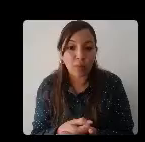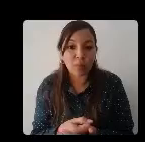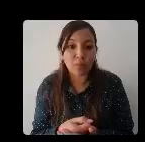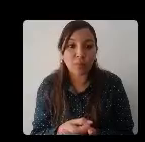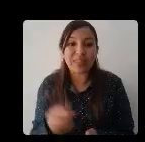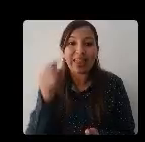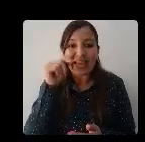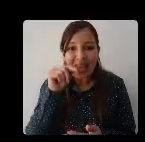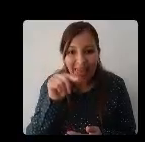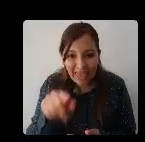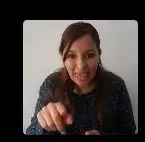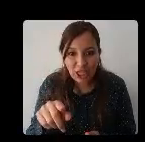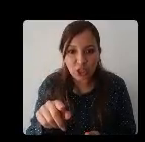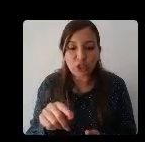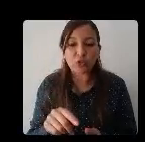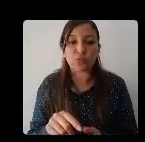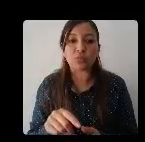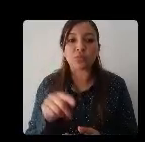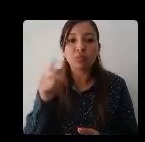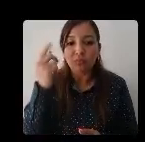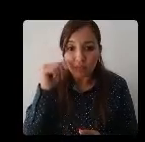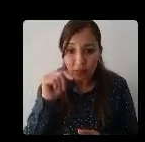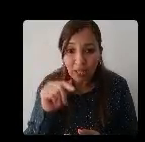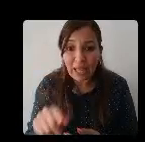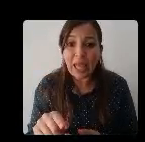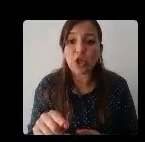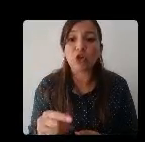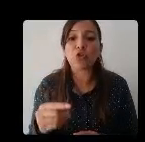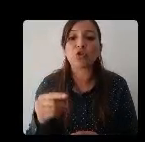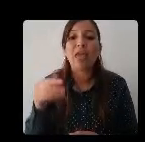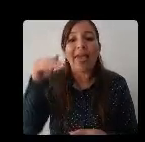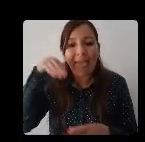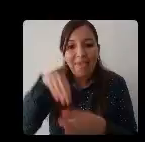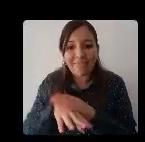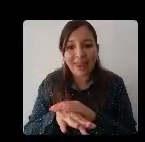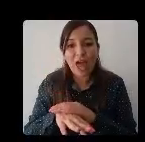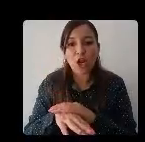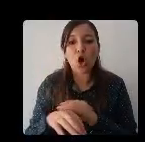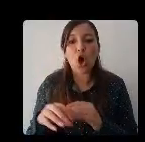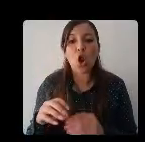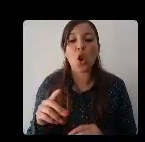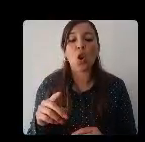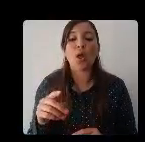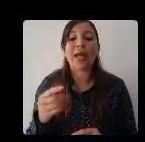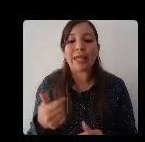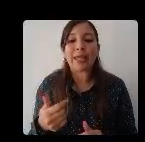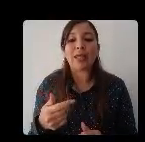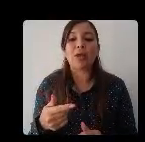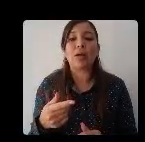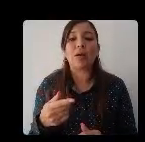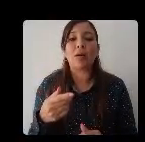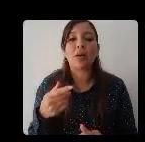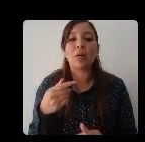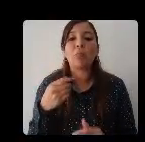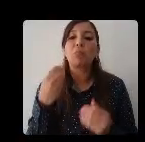dado 32 mil soles. Es así que implementamos mejor y mejoramos nuestro restaurante turístico,